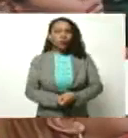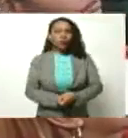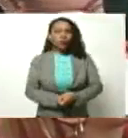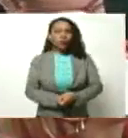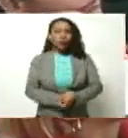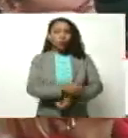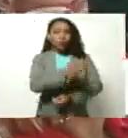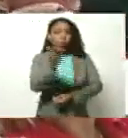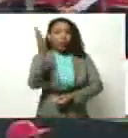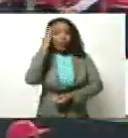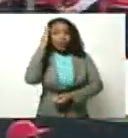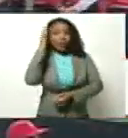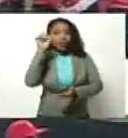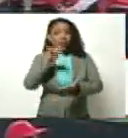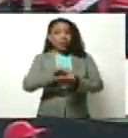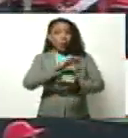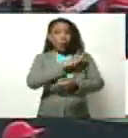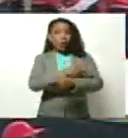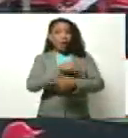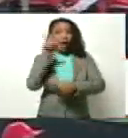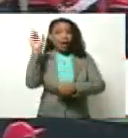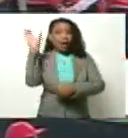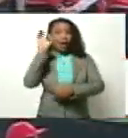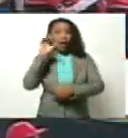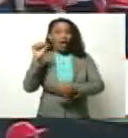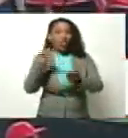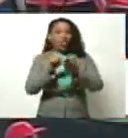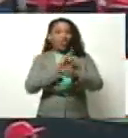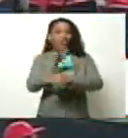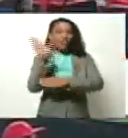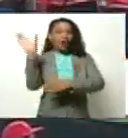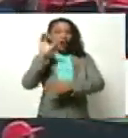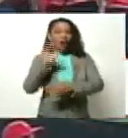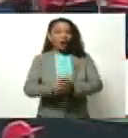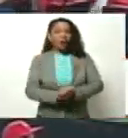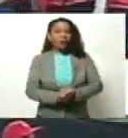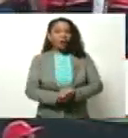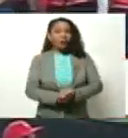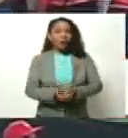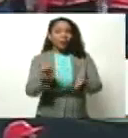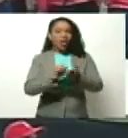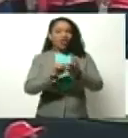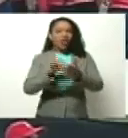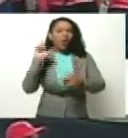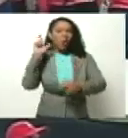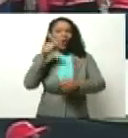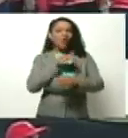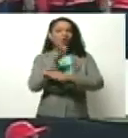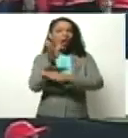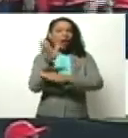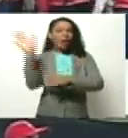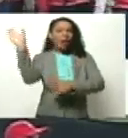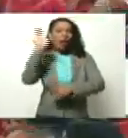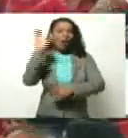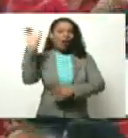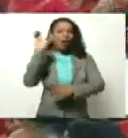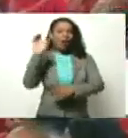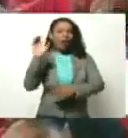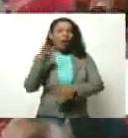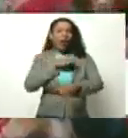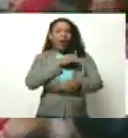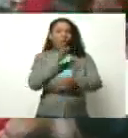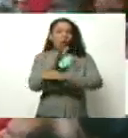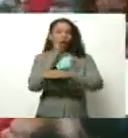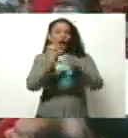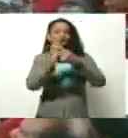Usted sabe que el centro del poder está en Caracas para dónde para guárico para dónde va guarico y nos vamos